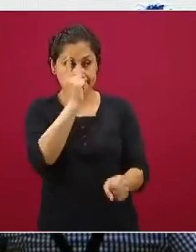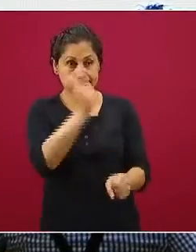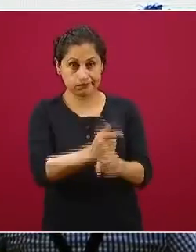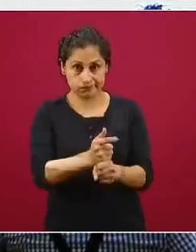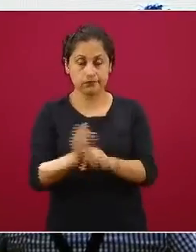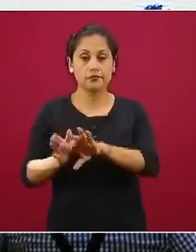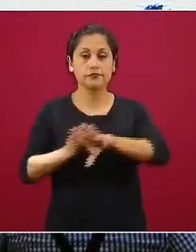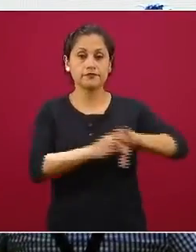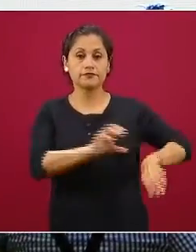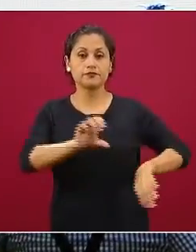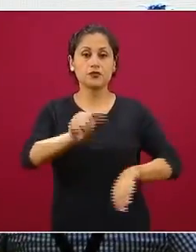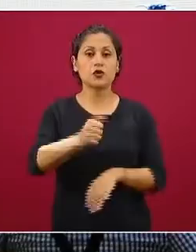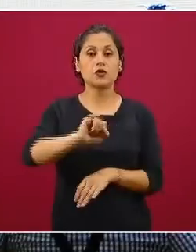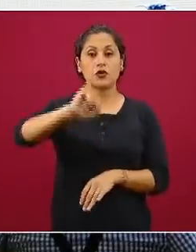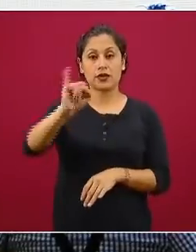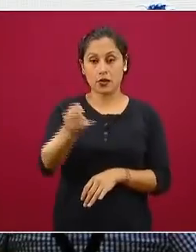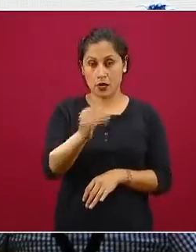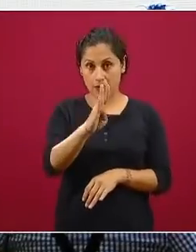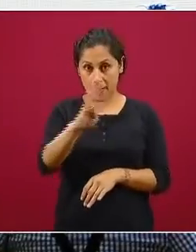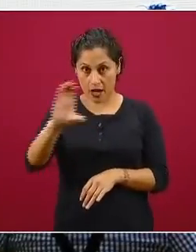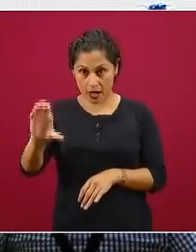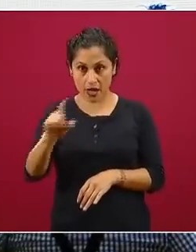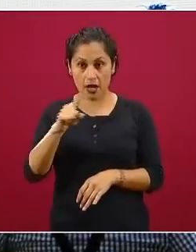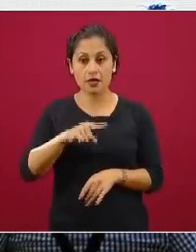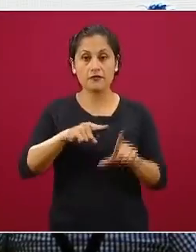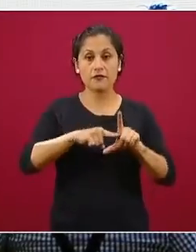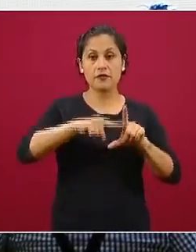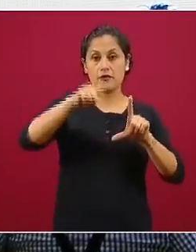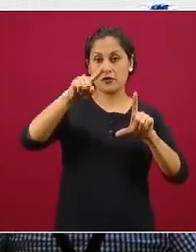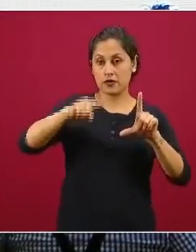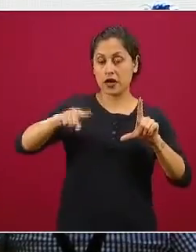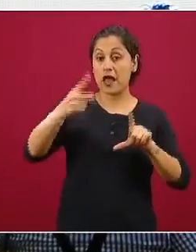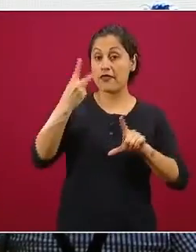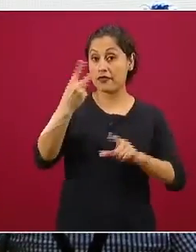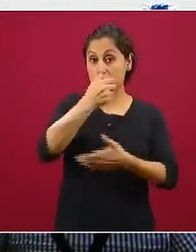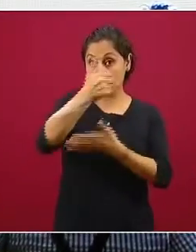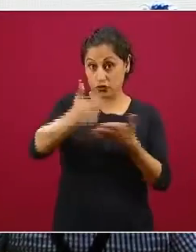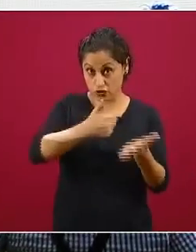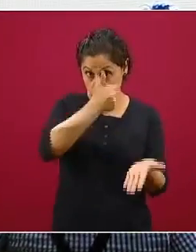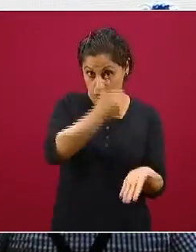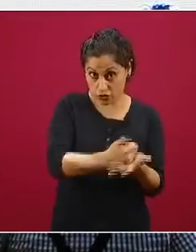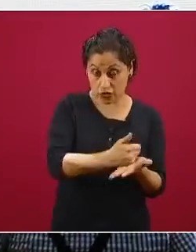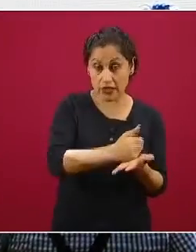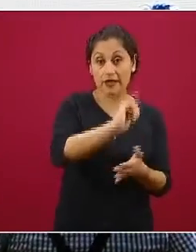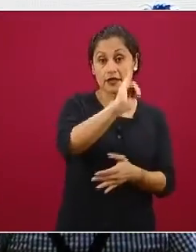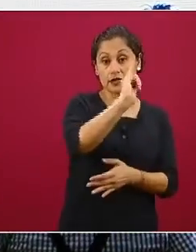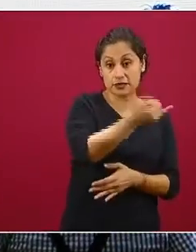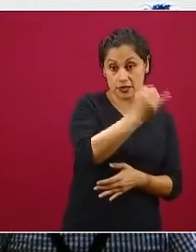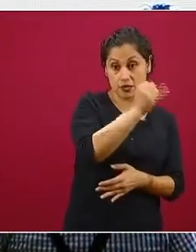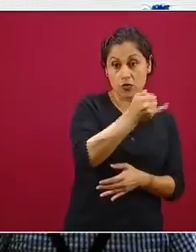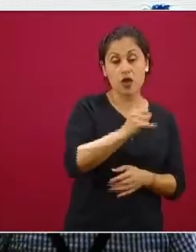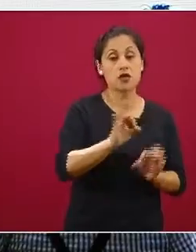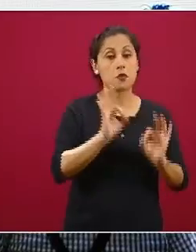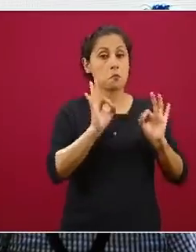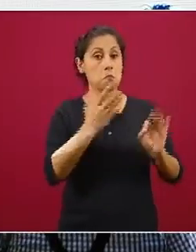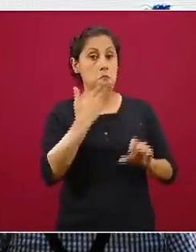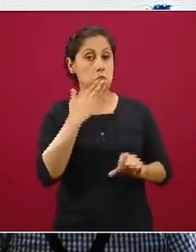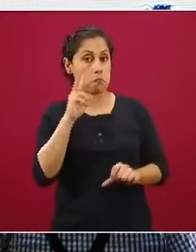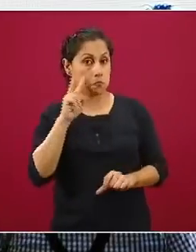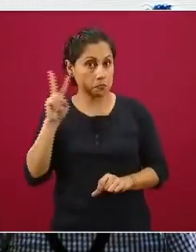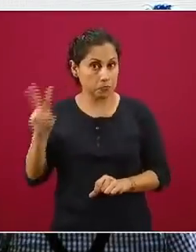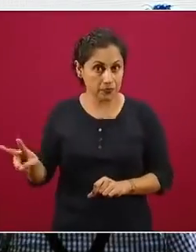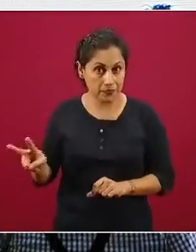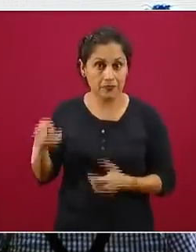Tijuana, Baja California. Para Baja California tenemos curvas de 2 ciudades. Una es Tijuana, donde tenemos una noticia positiva. Como puede